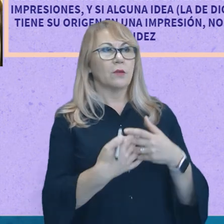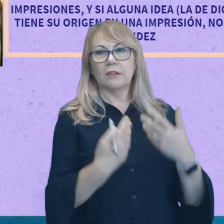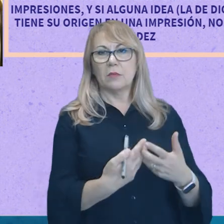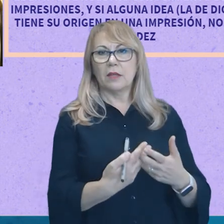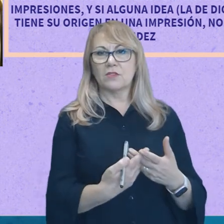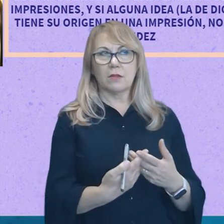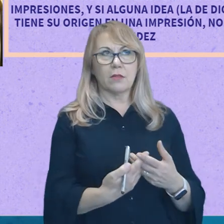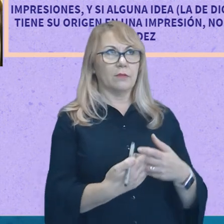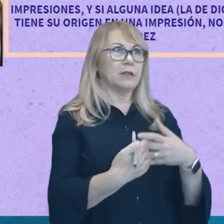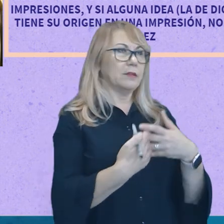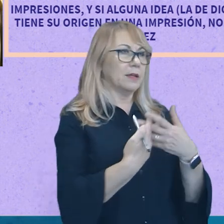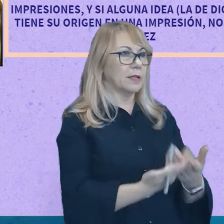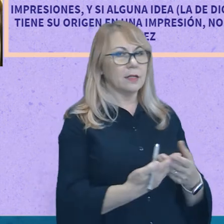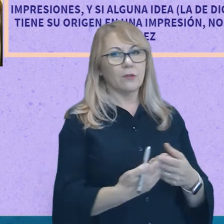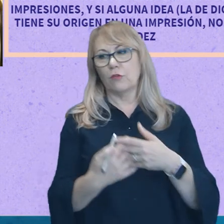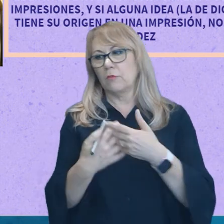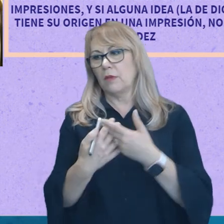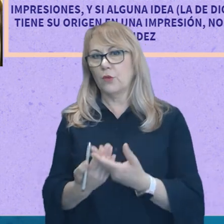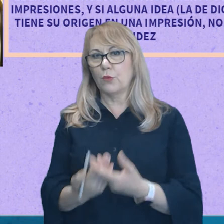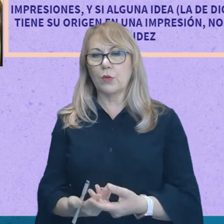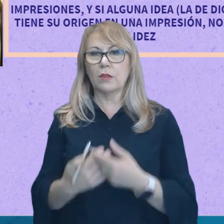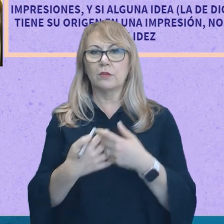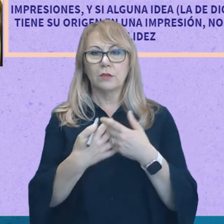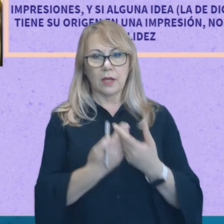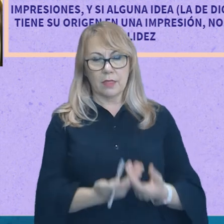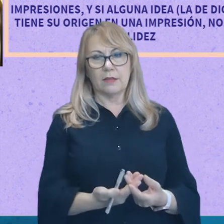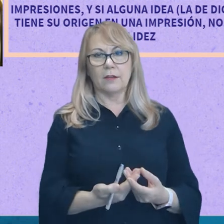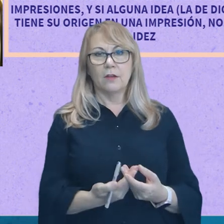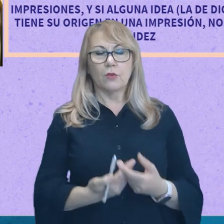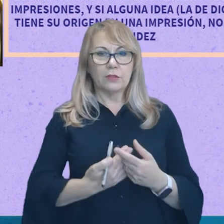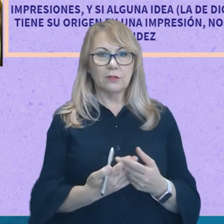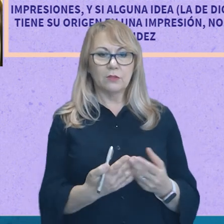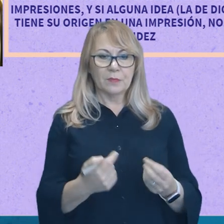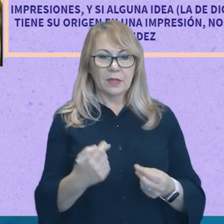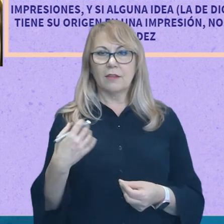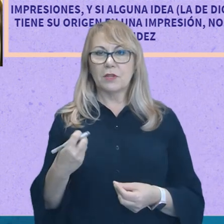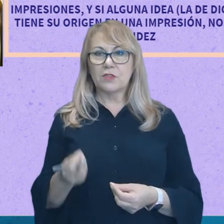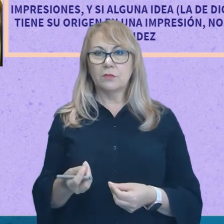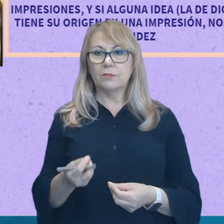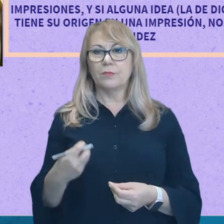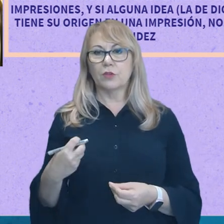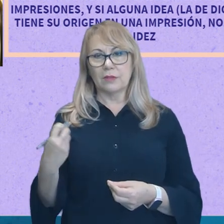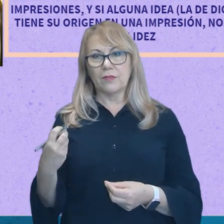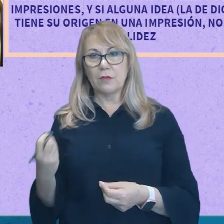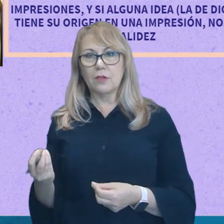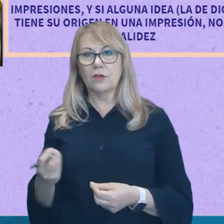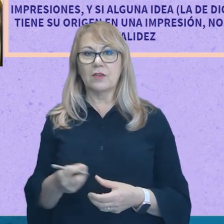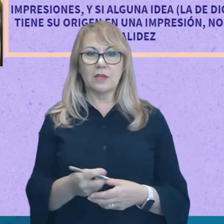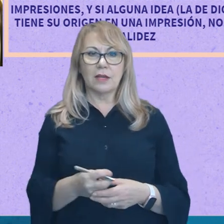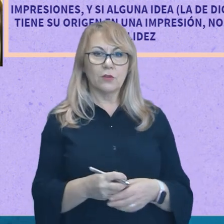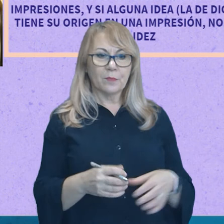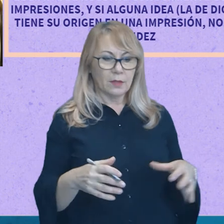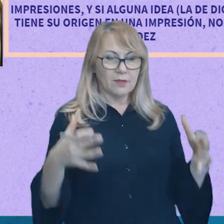pues una determinada sensación de alegría o tengo una imagen, un recuerdo, etc. Por lo tanto, cada impresión, por